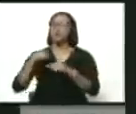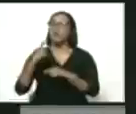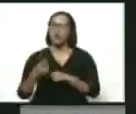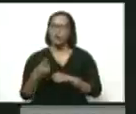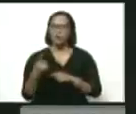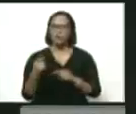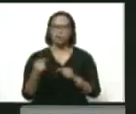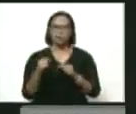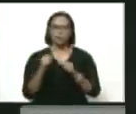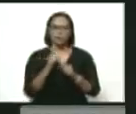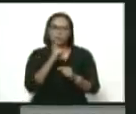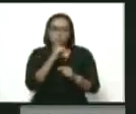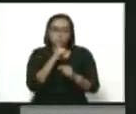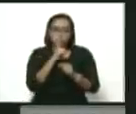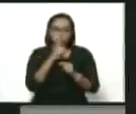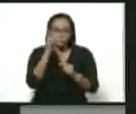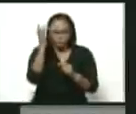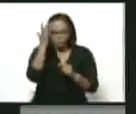manera encubierta,